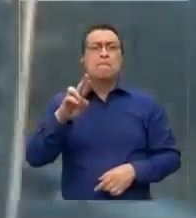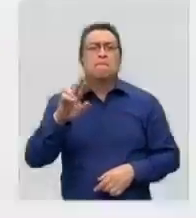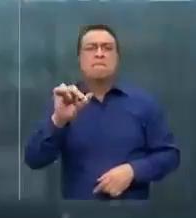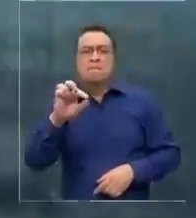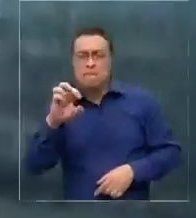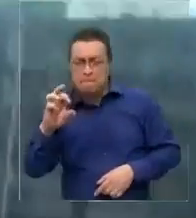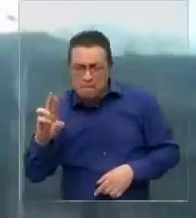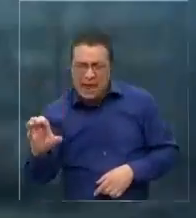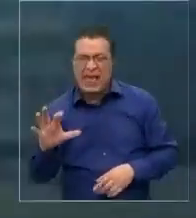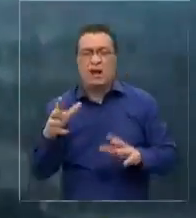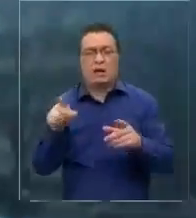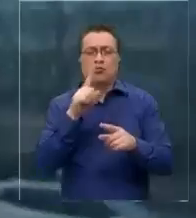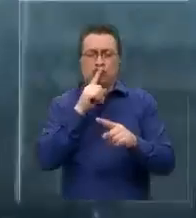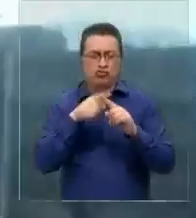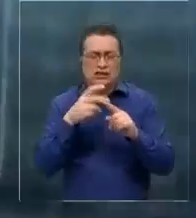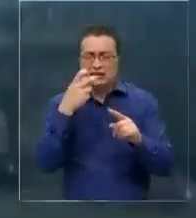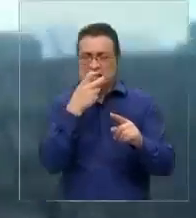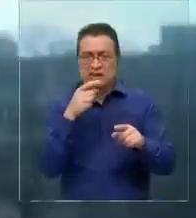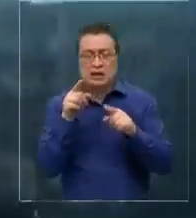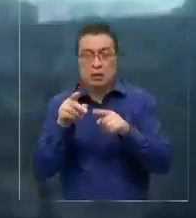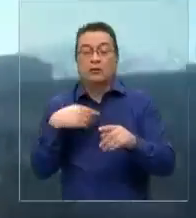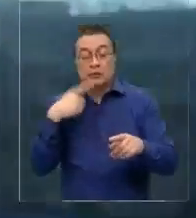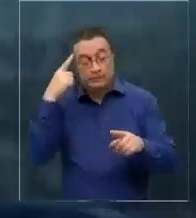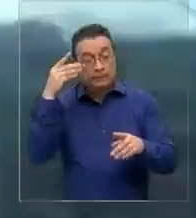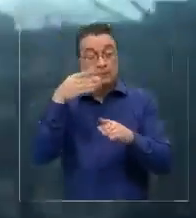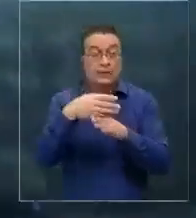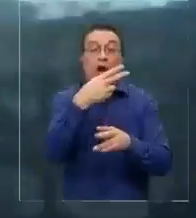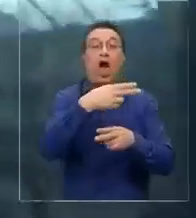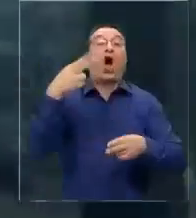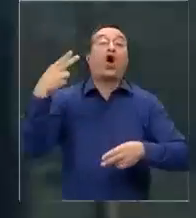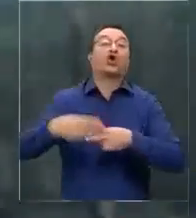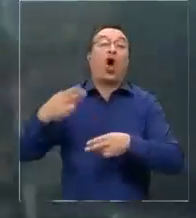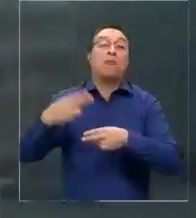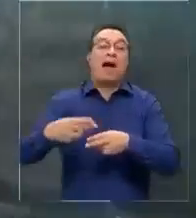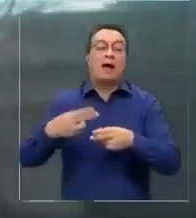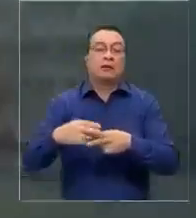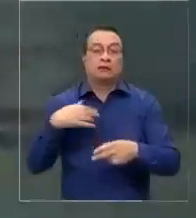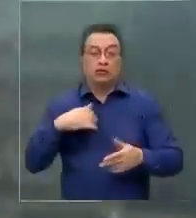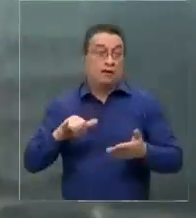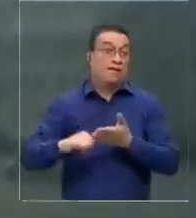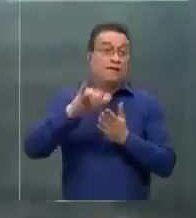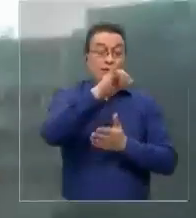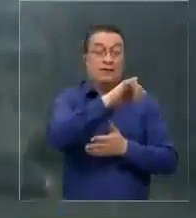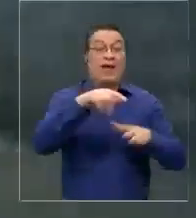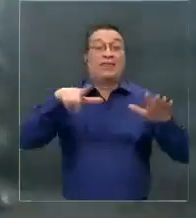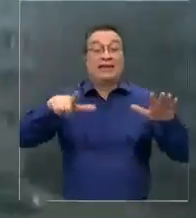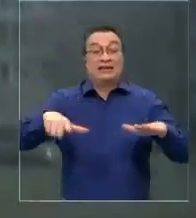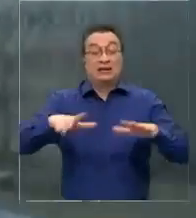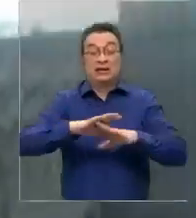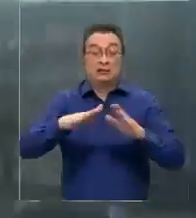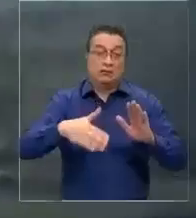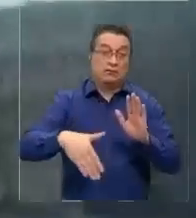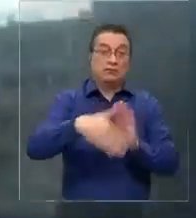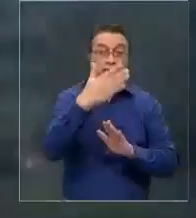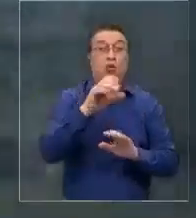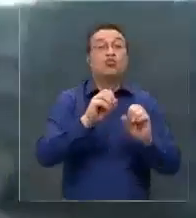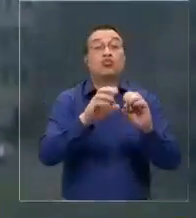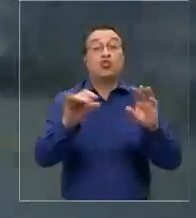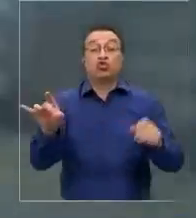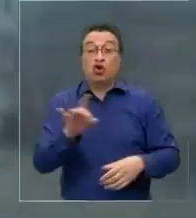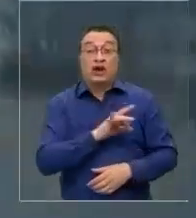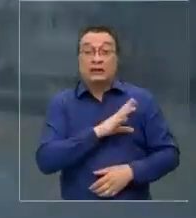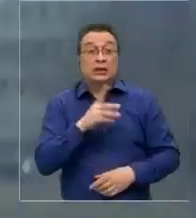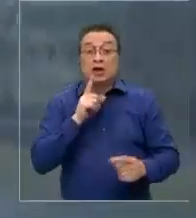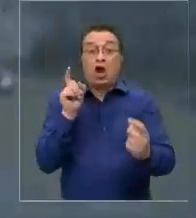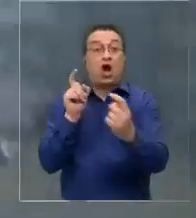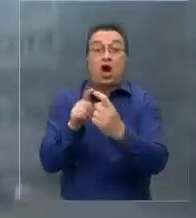Przemysl. Mi intención es ir a Roma porque yo tengo un viaje de vuelta el 17 desde Zurich. Muchos chilenos no he